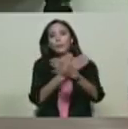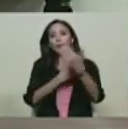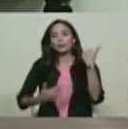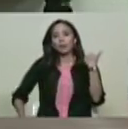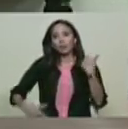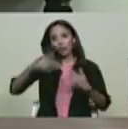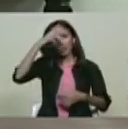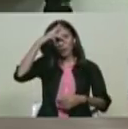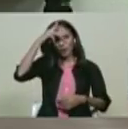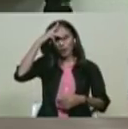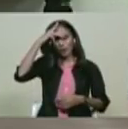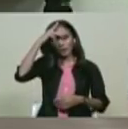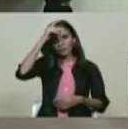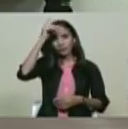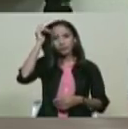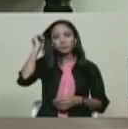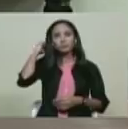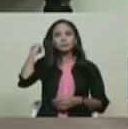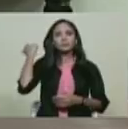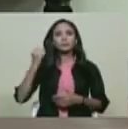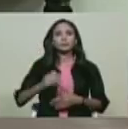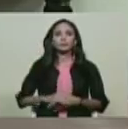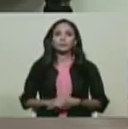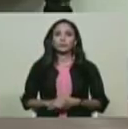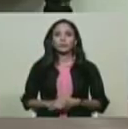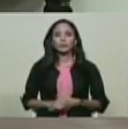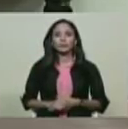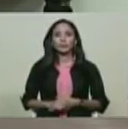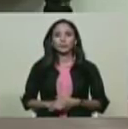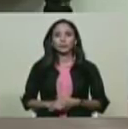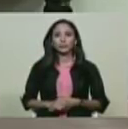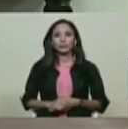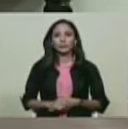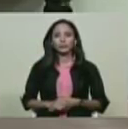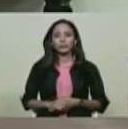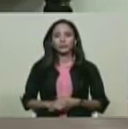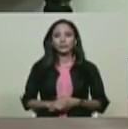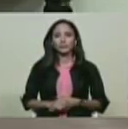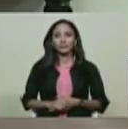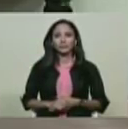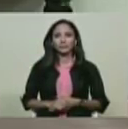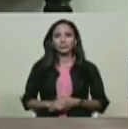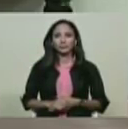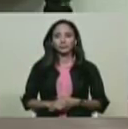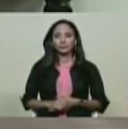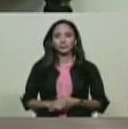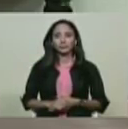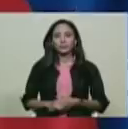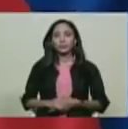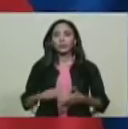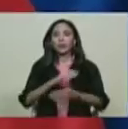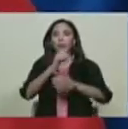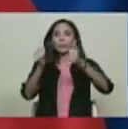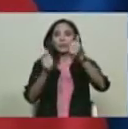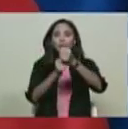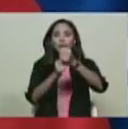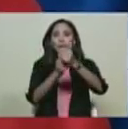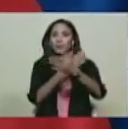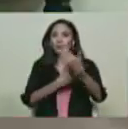Tarek El Aissami, salam aleikum, compañeros vicepresidentes de